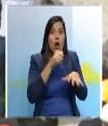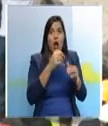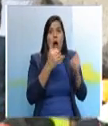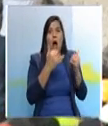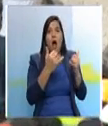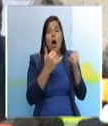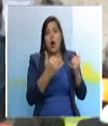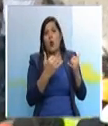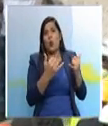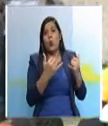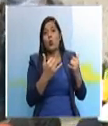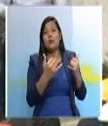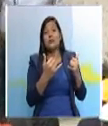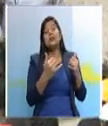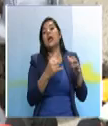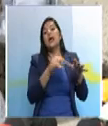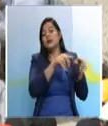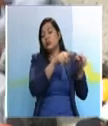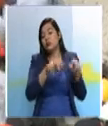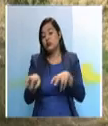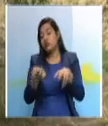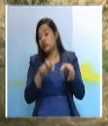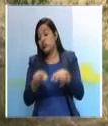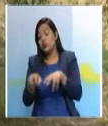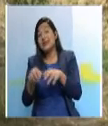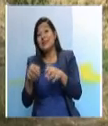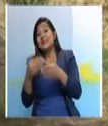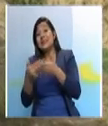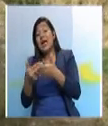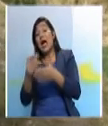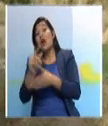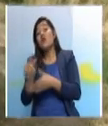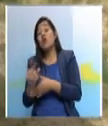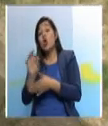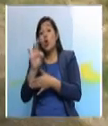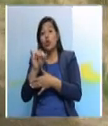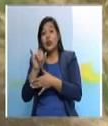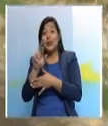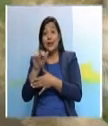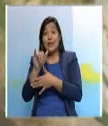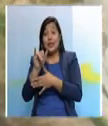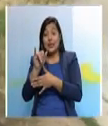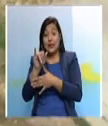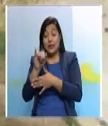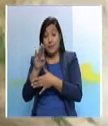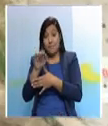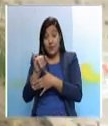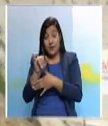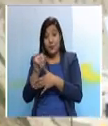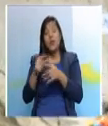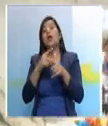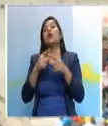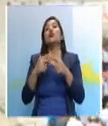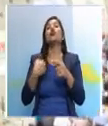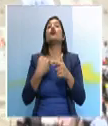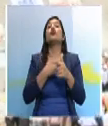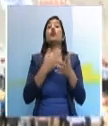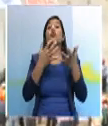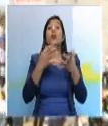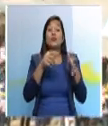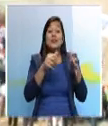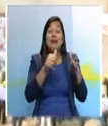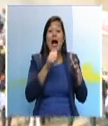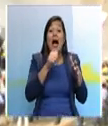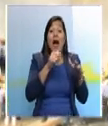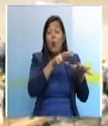están descargando al río Tiribí y al río María Aguilar, ¿verdad? El propósito del proyecto es recolectarlo con tuberías, cruzar